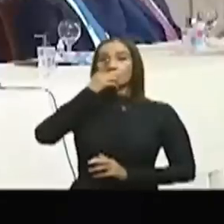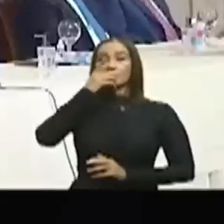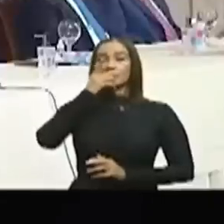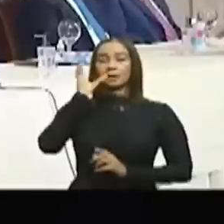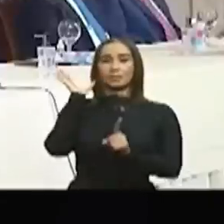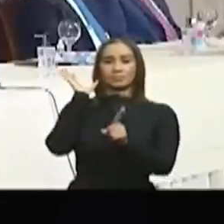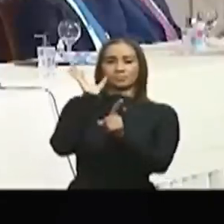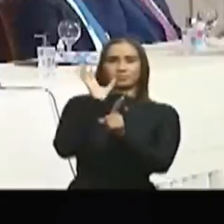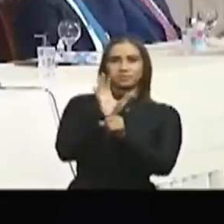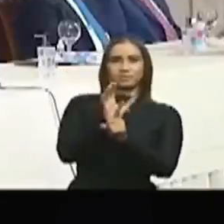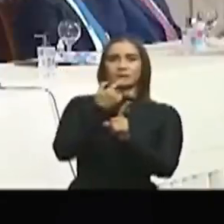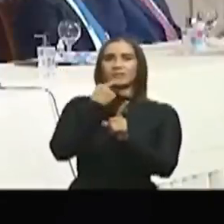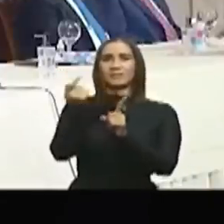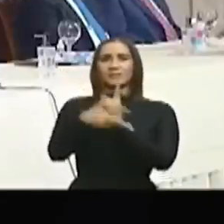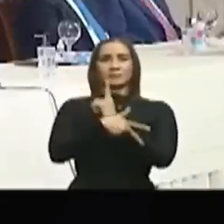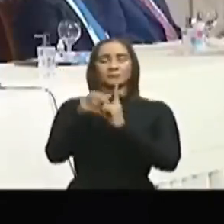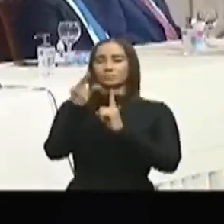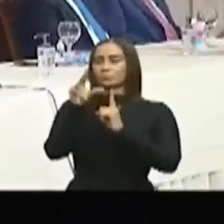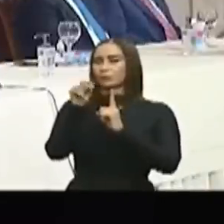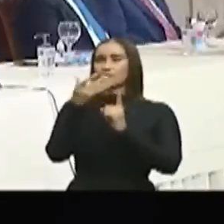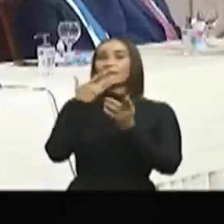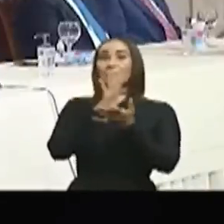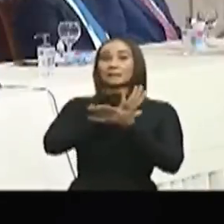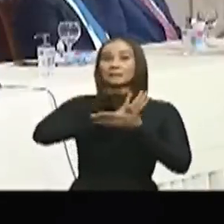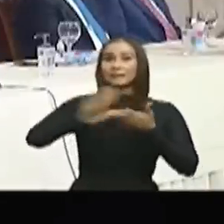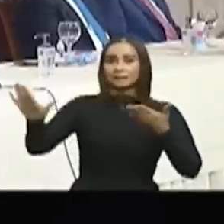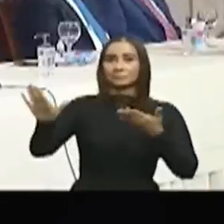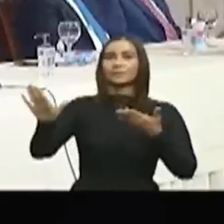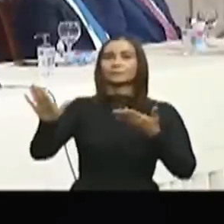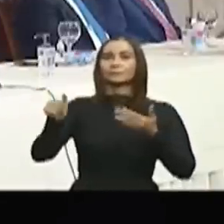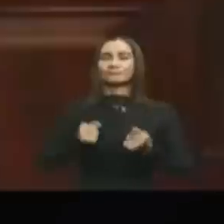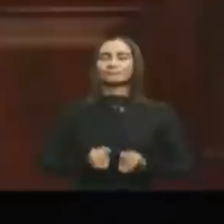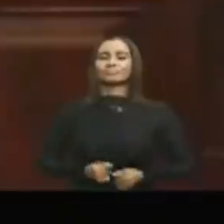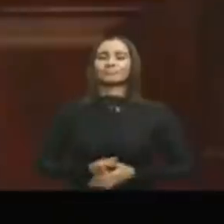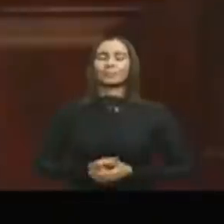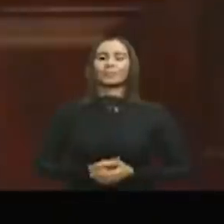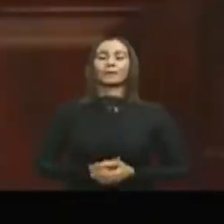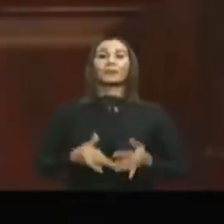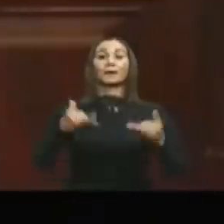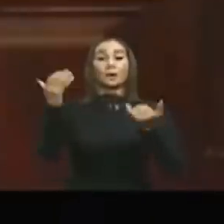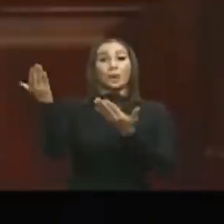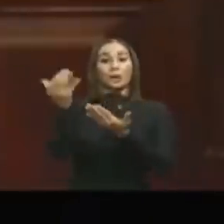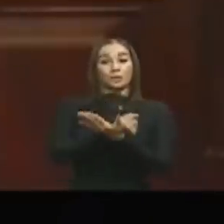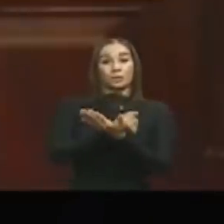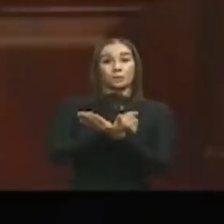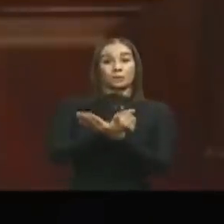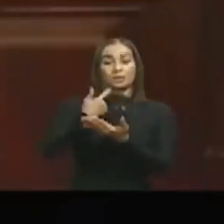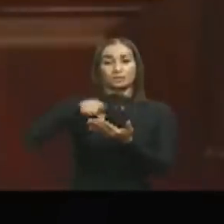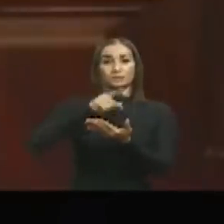país ni puede quedar impune. Ya no puede. Vamos a recuperar lo que es nuestro